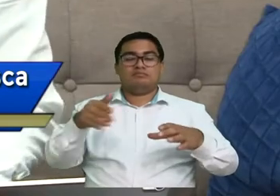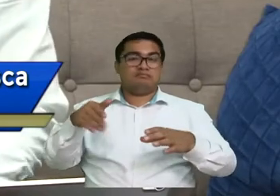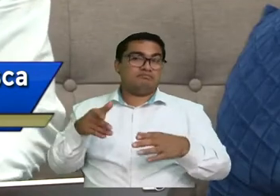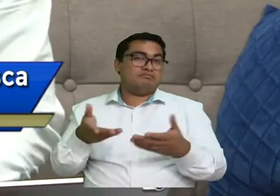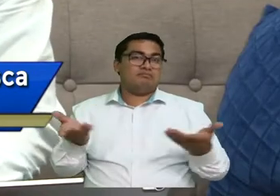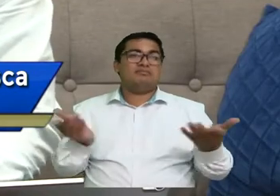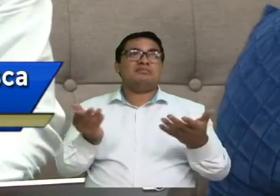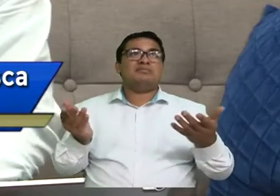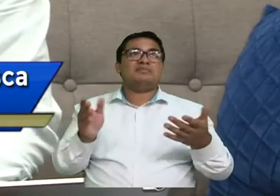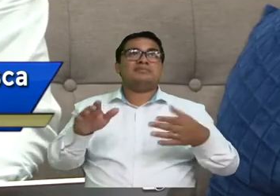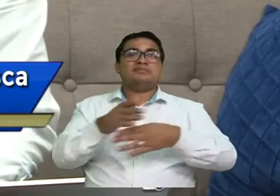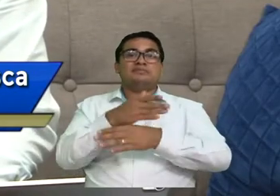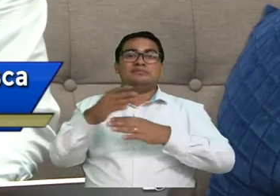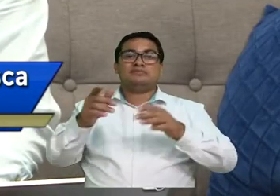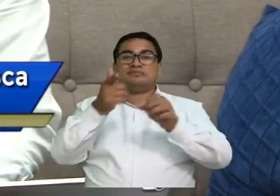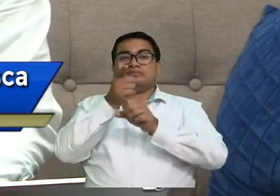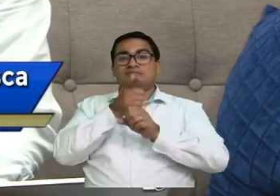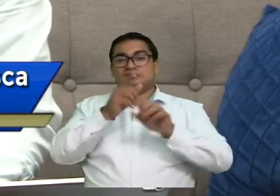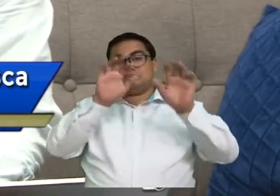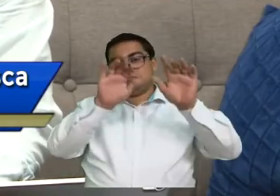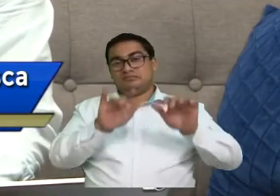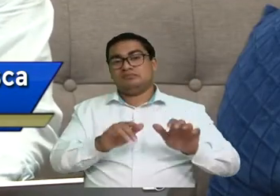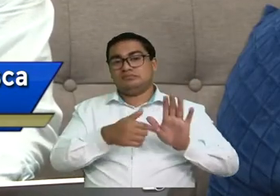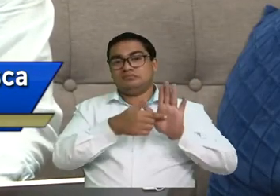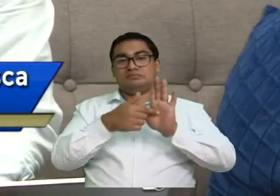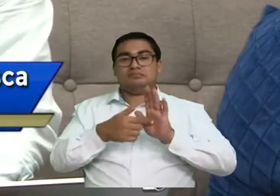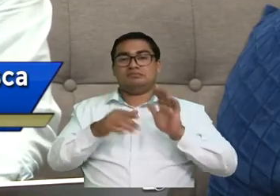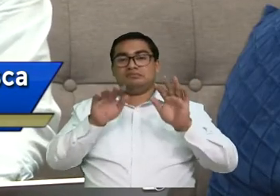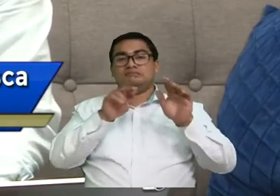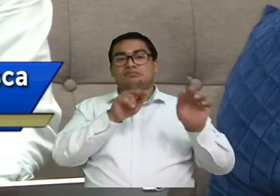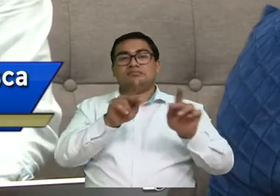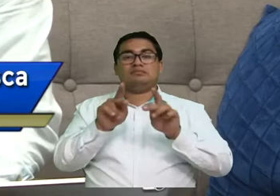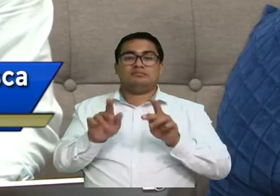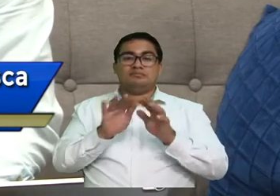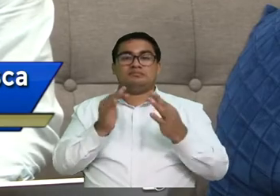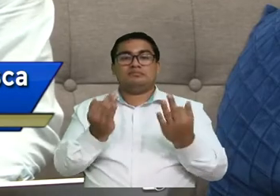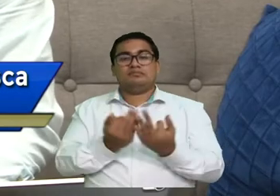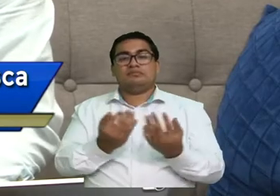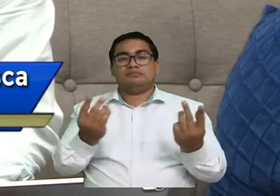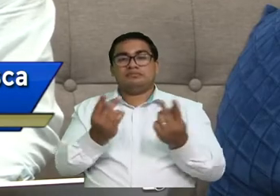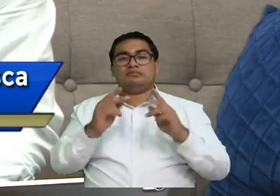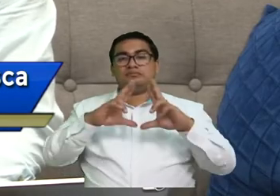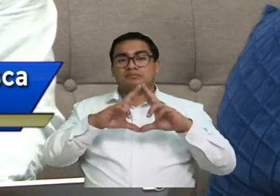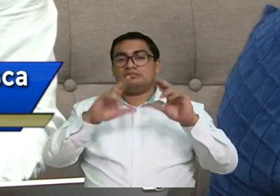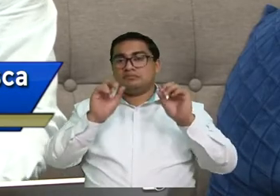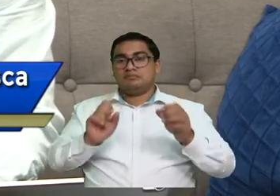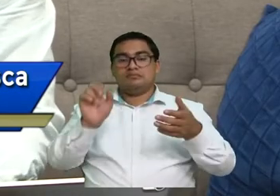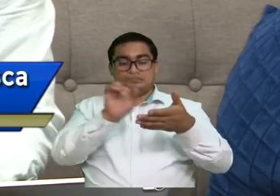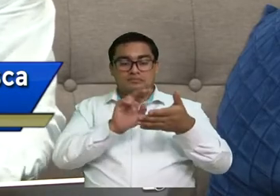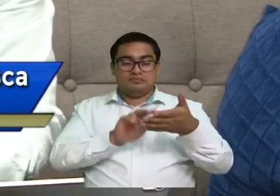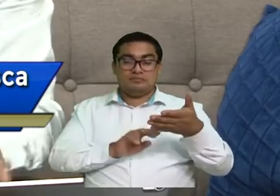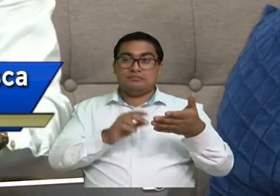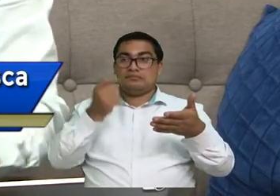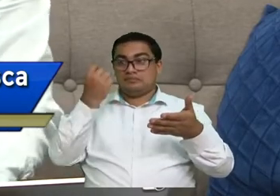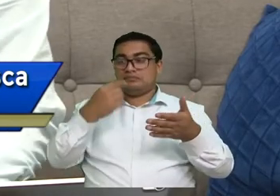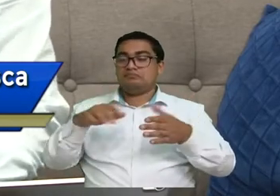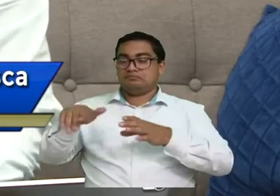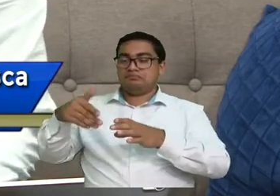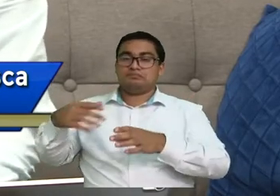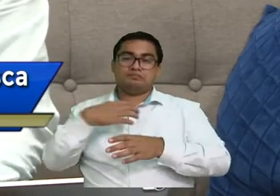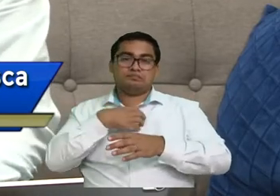estamos poniendo nosotros recetas para que la gente, la familia nicaragüense pueda leer ¿ya? Y pueda